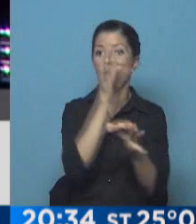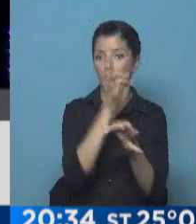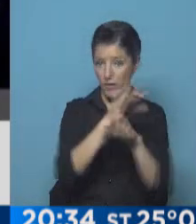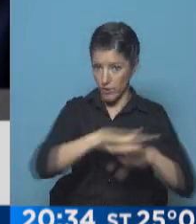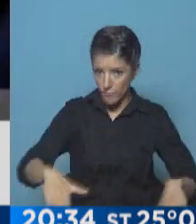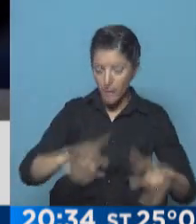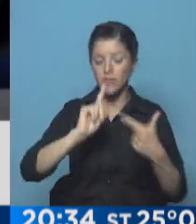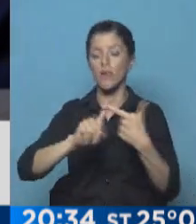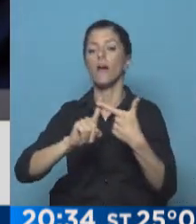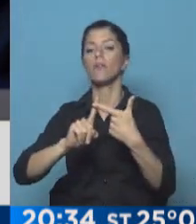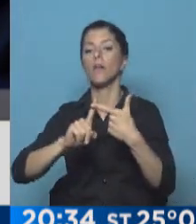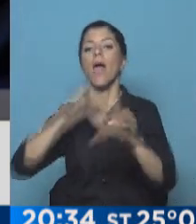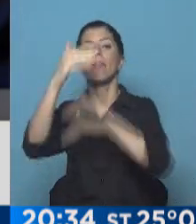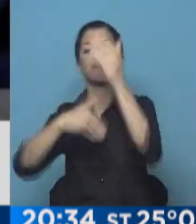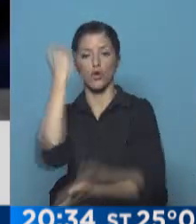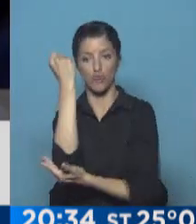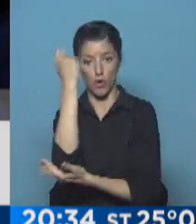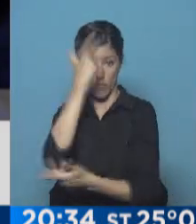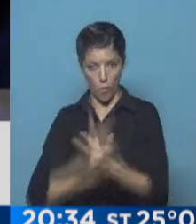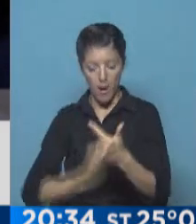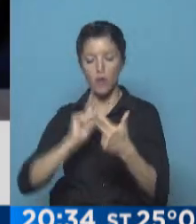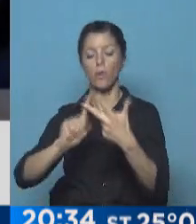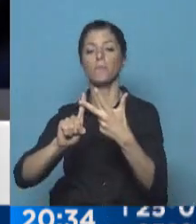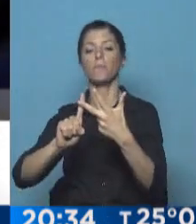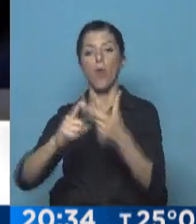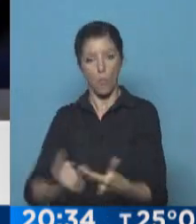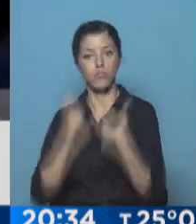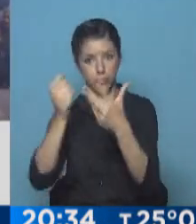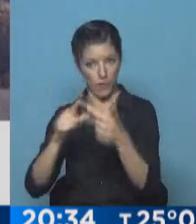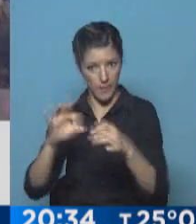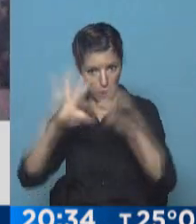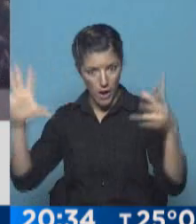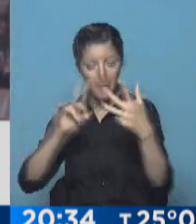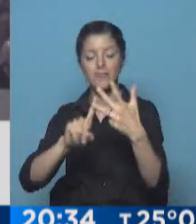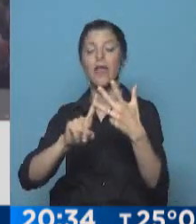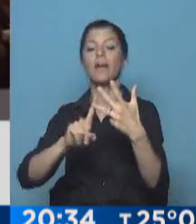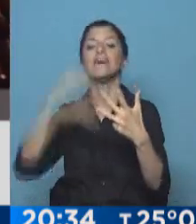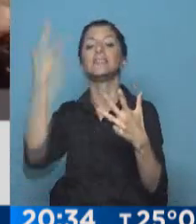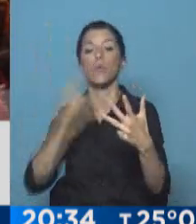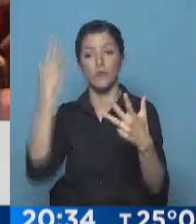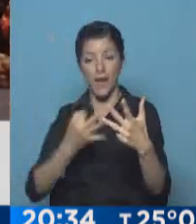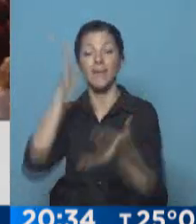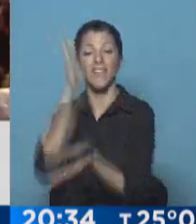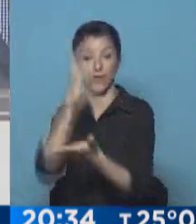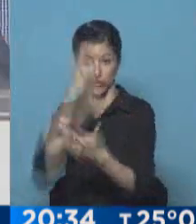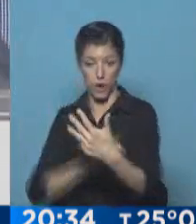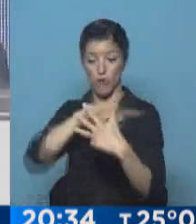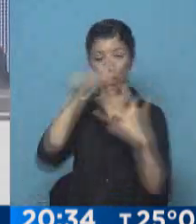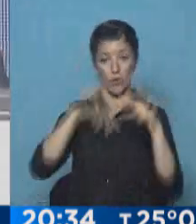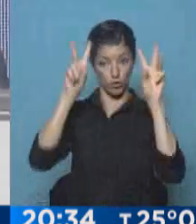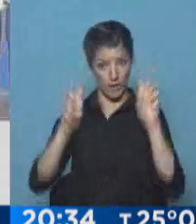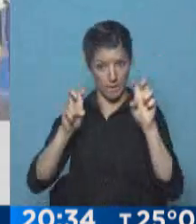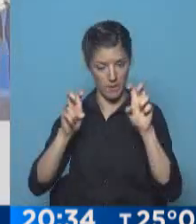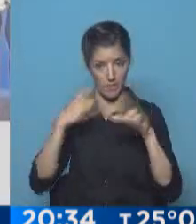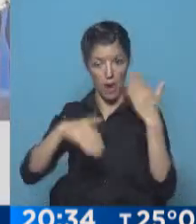infancia, desarrollo económico y humano, fortalecimiento democrático y seguridad y derechos humanos. El